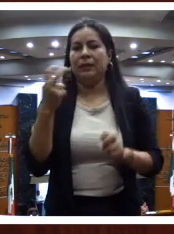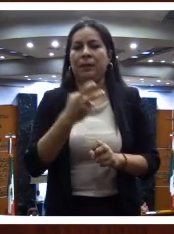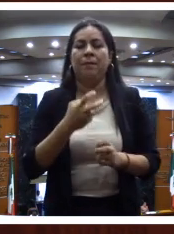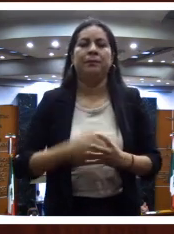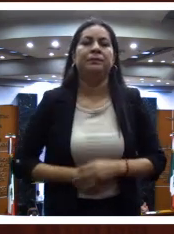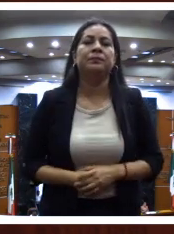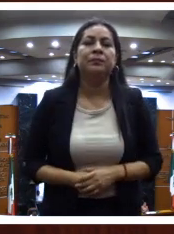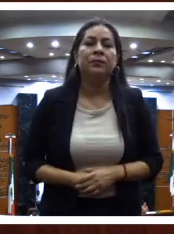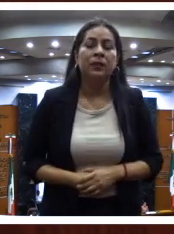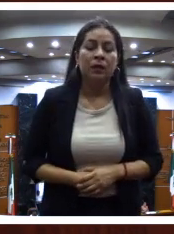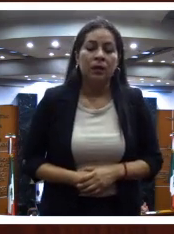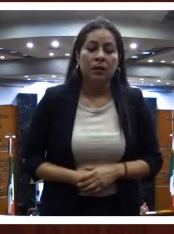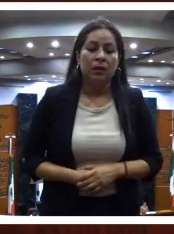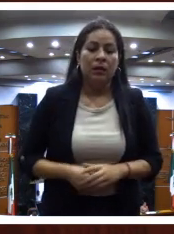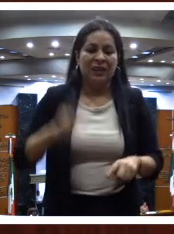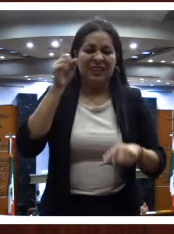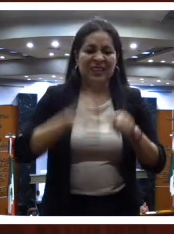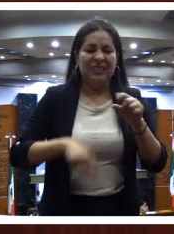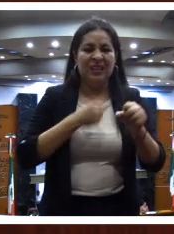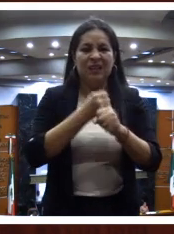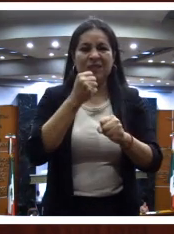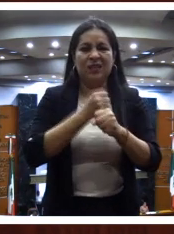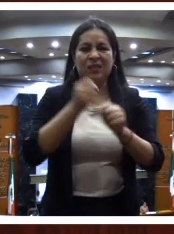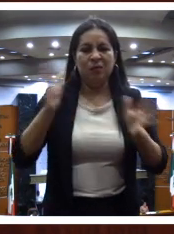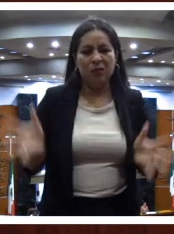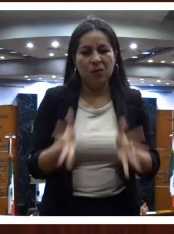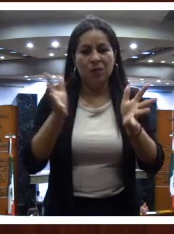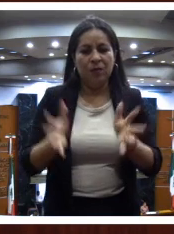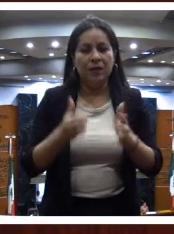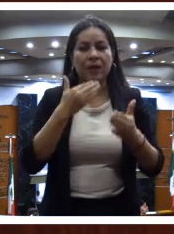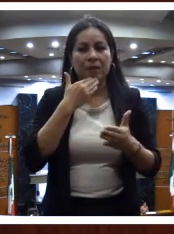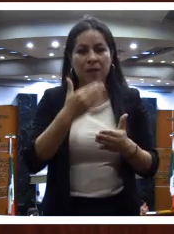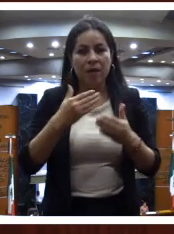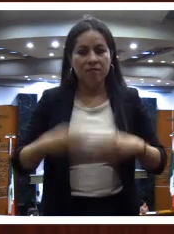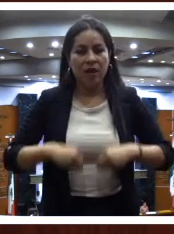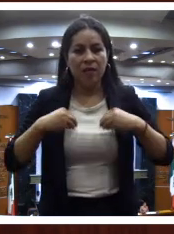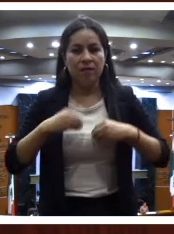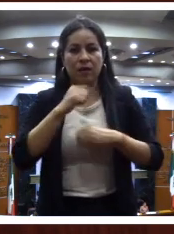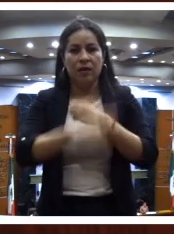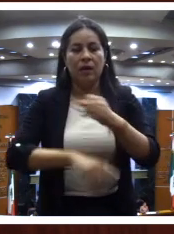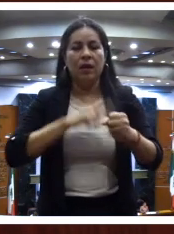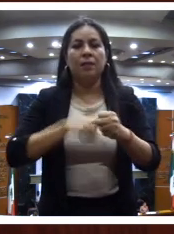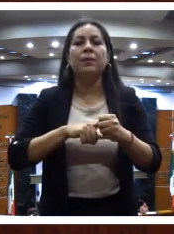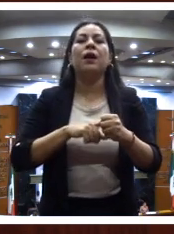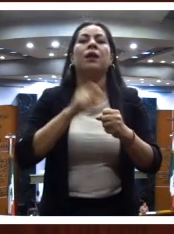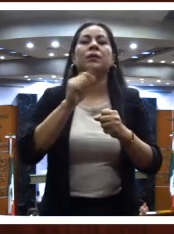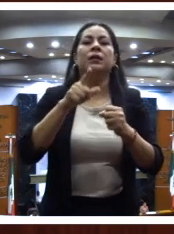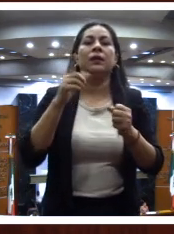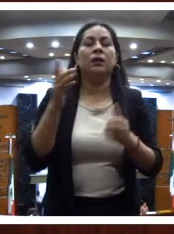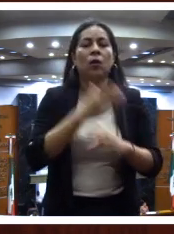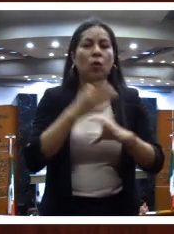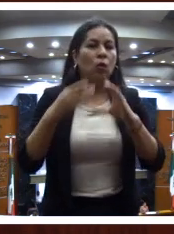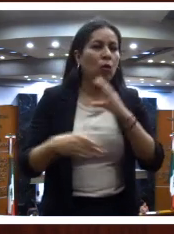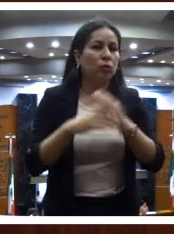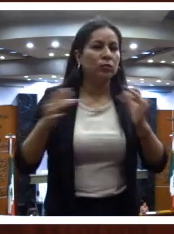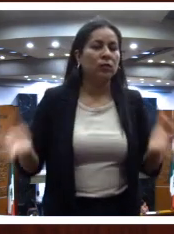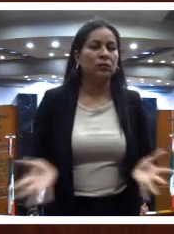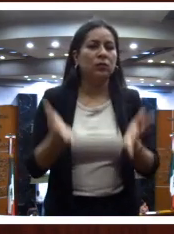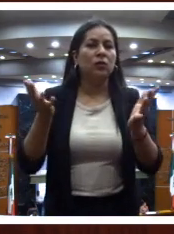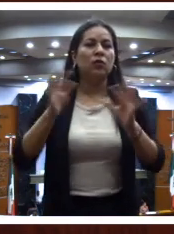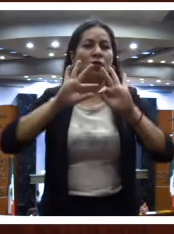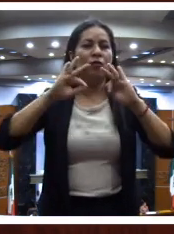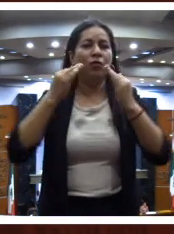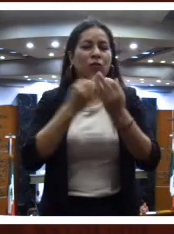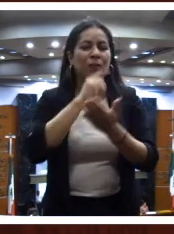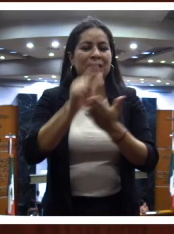materia evitar el maltrato animal promover el trato digno a los animales y a la promoción de acciones e instrumentos